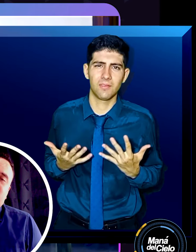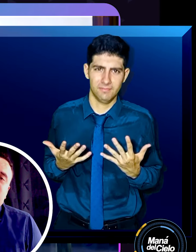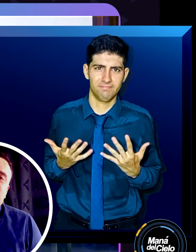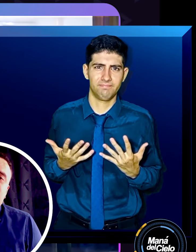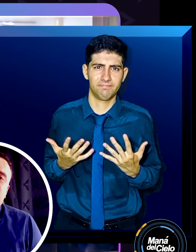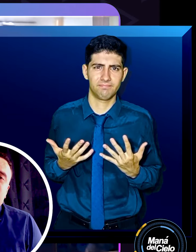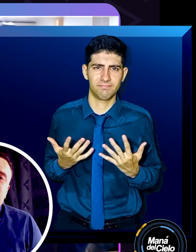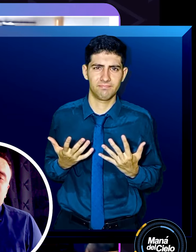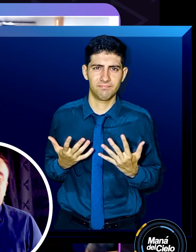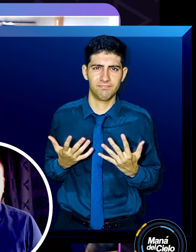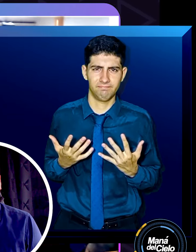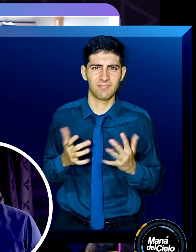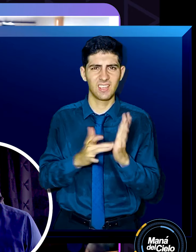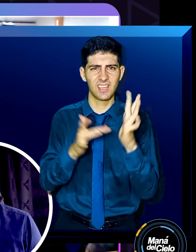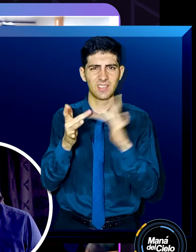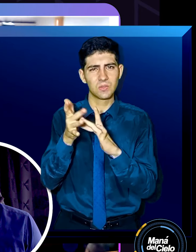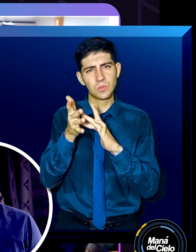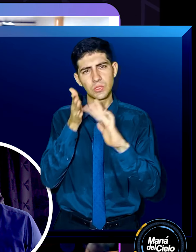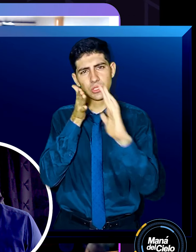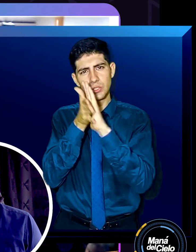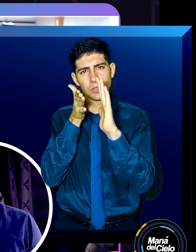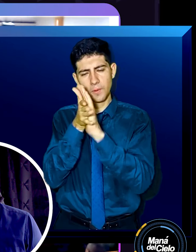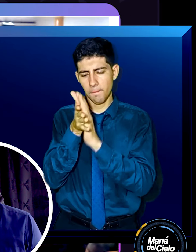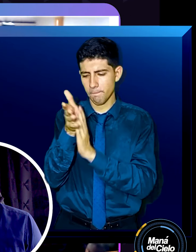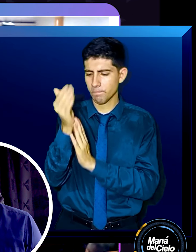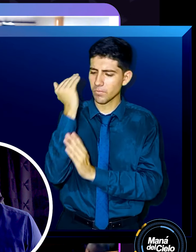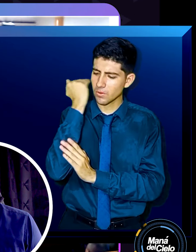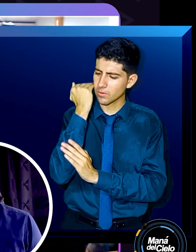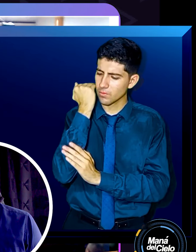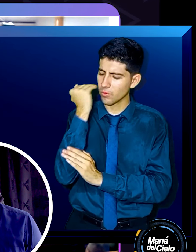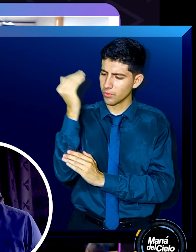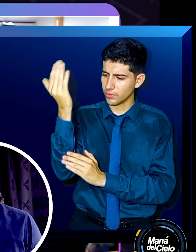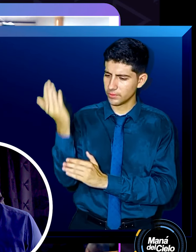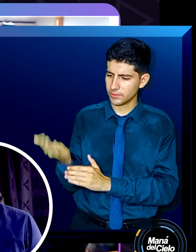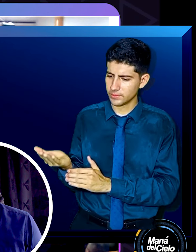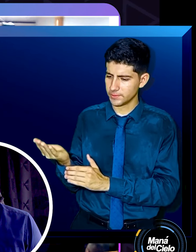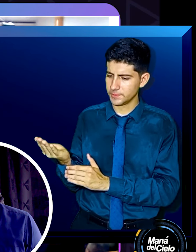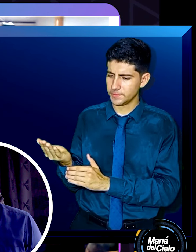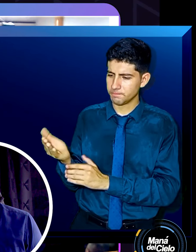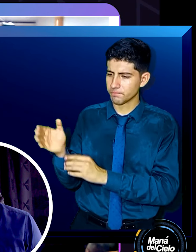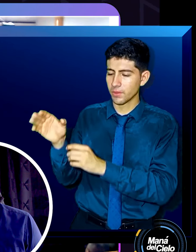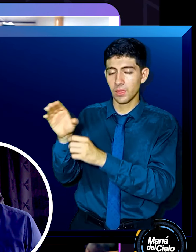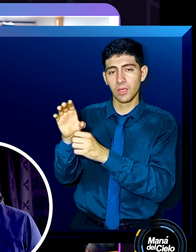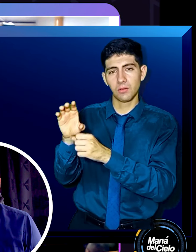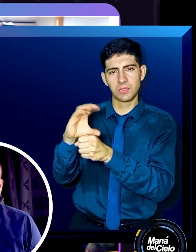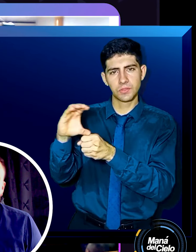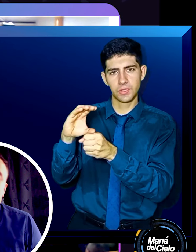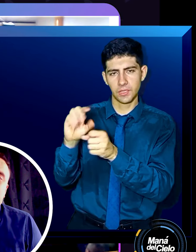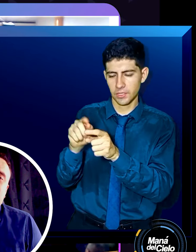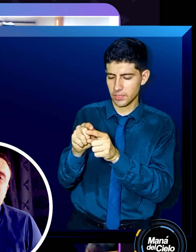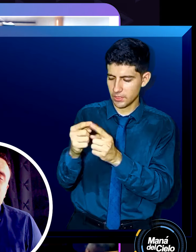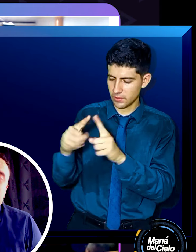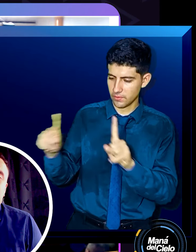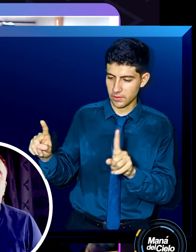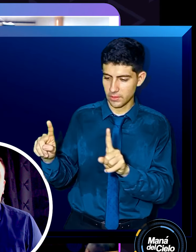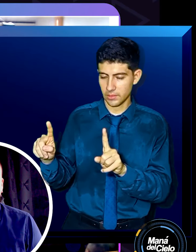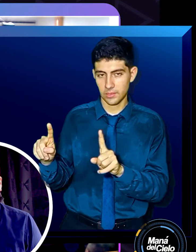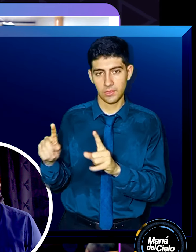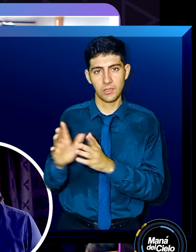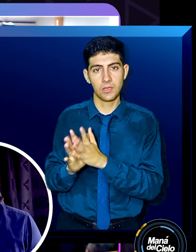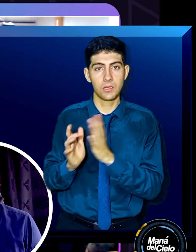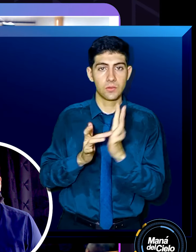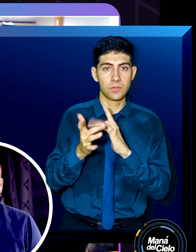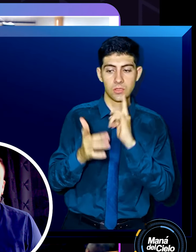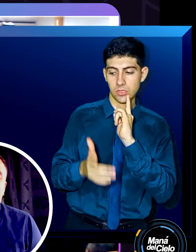las personas? Jesús habla con la mujer samaritana y él le dice, dame de beber.